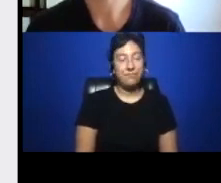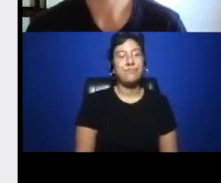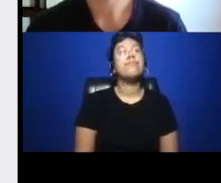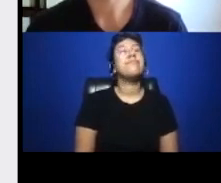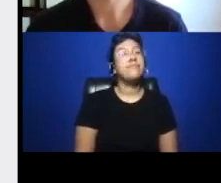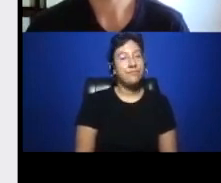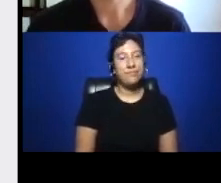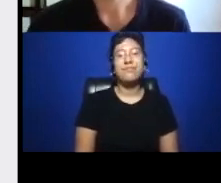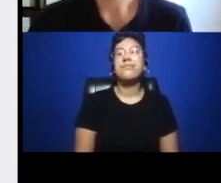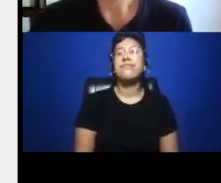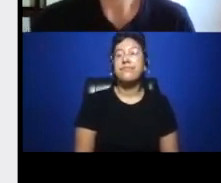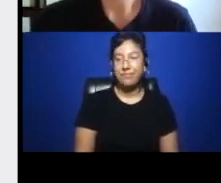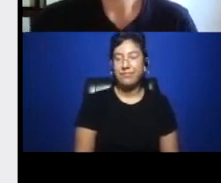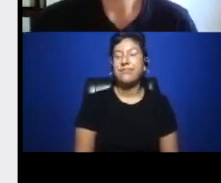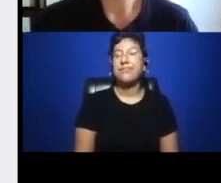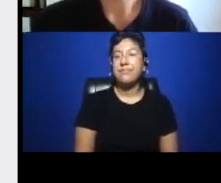Ok.